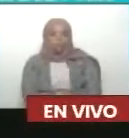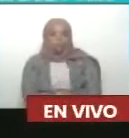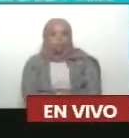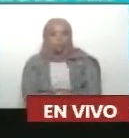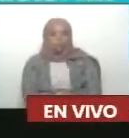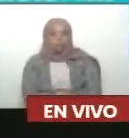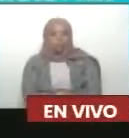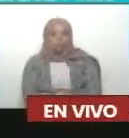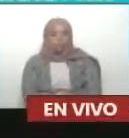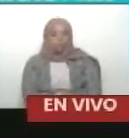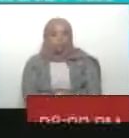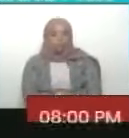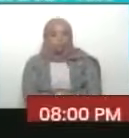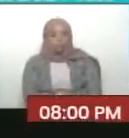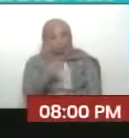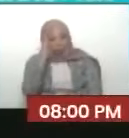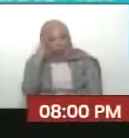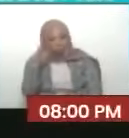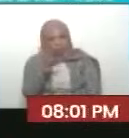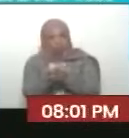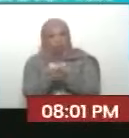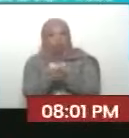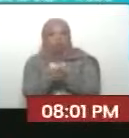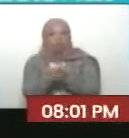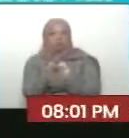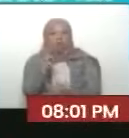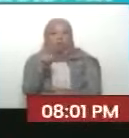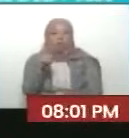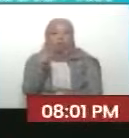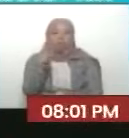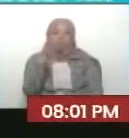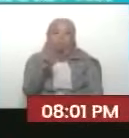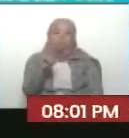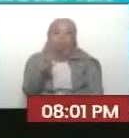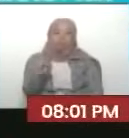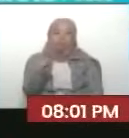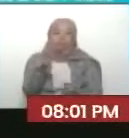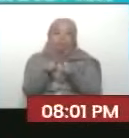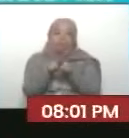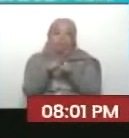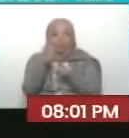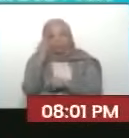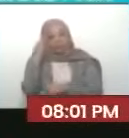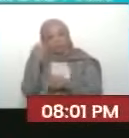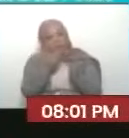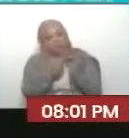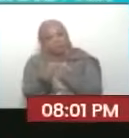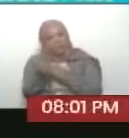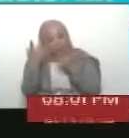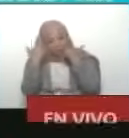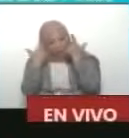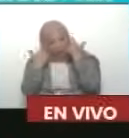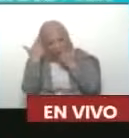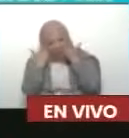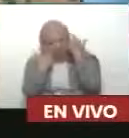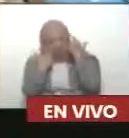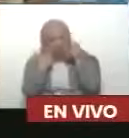María León, vale, mi saludo. Querida María, la leona de Chávez. Bienvenida, María.